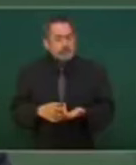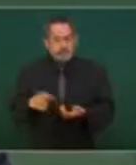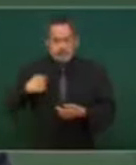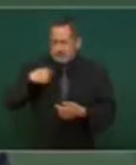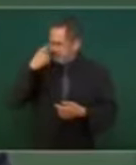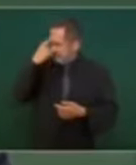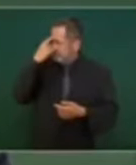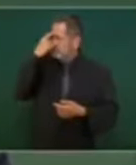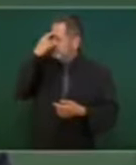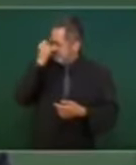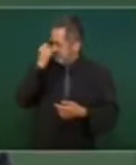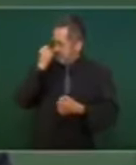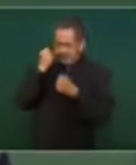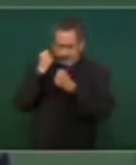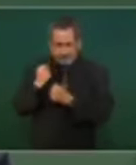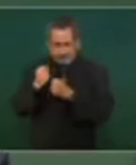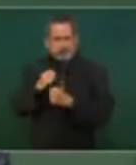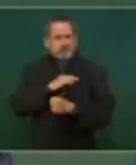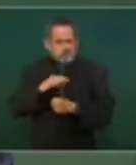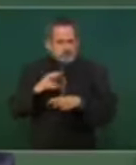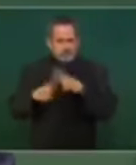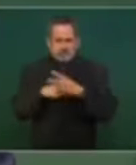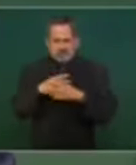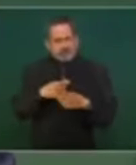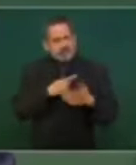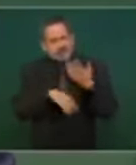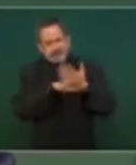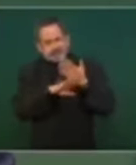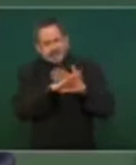se pueden correr